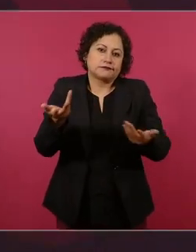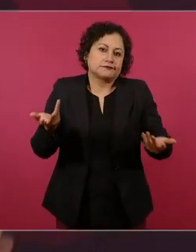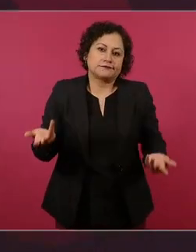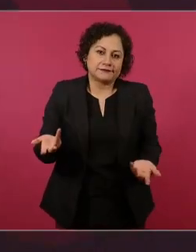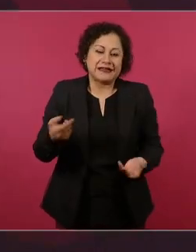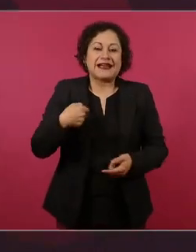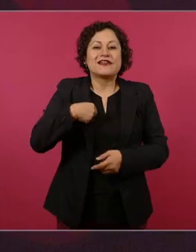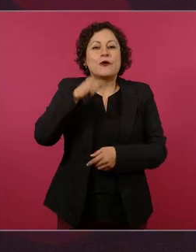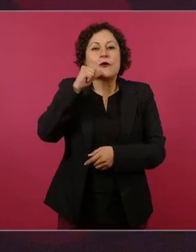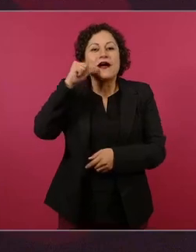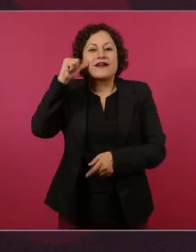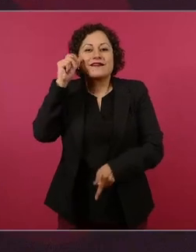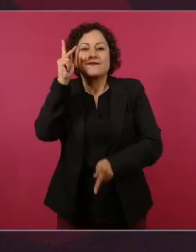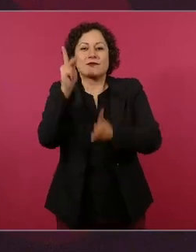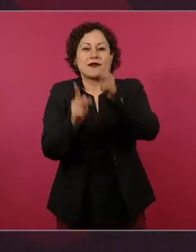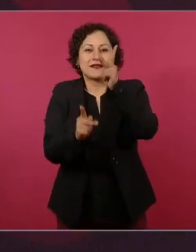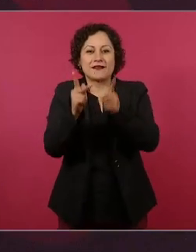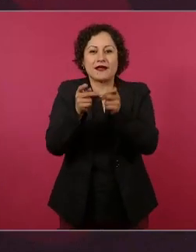proceso.